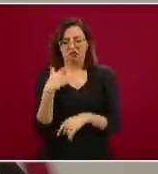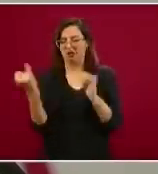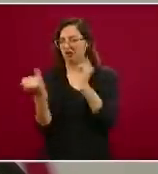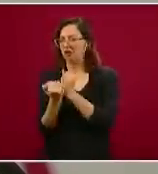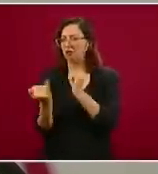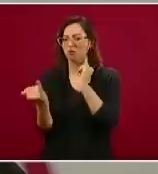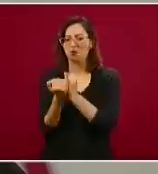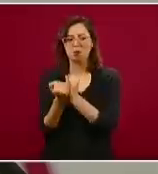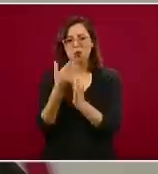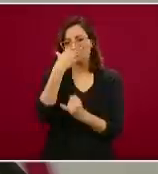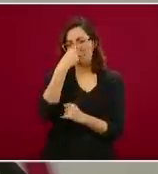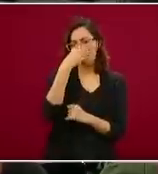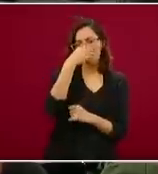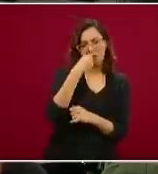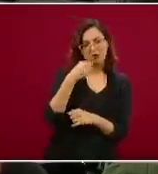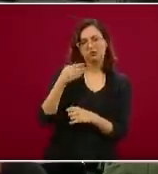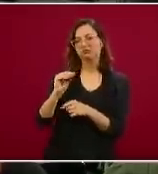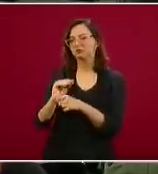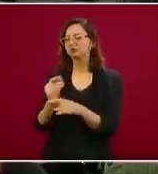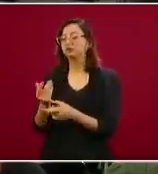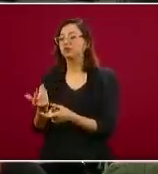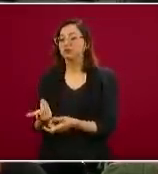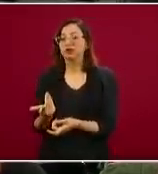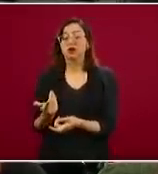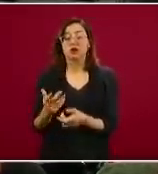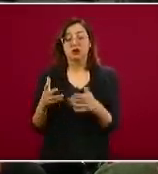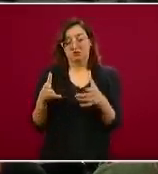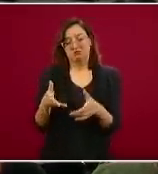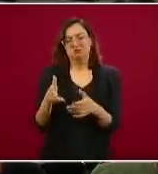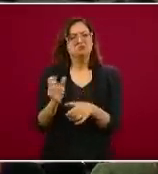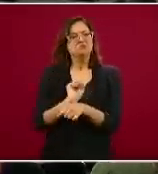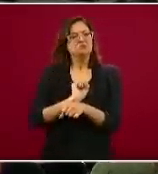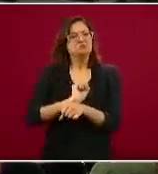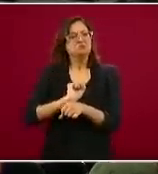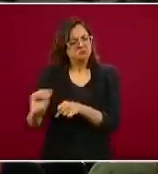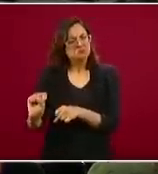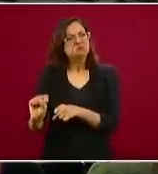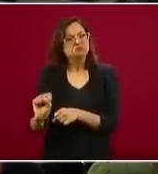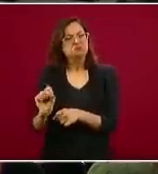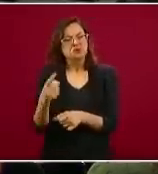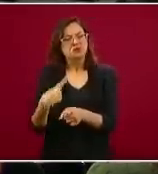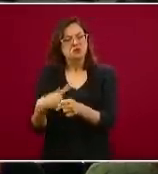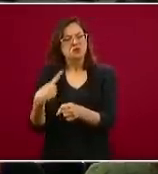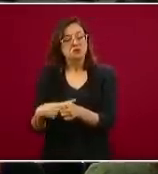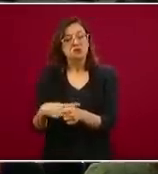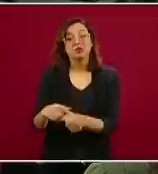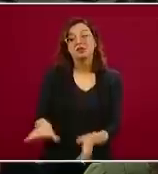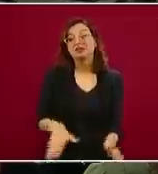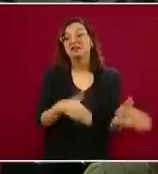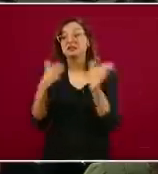igual que la influenza. Y 5% de la población pudiera